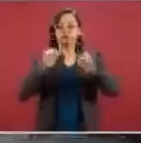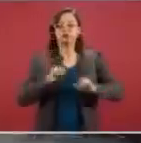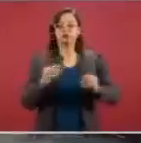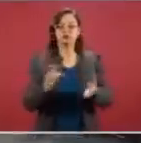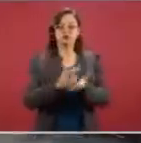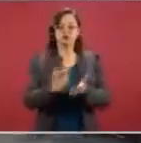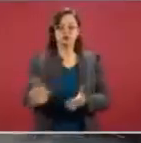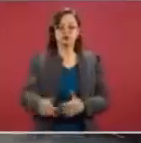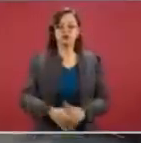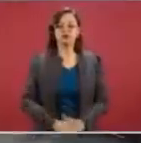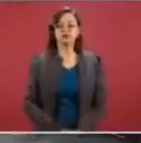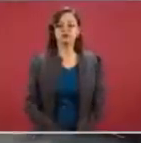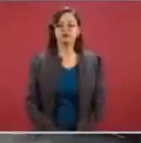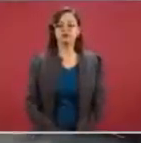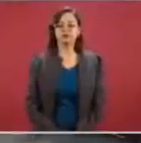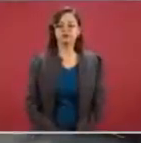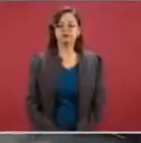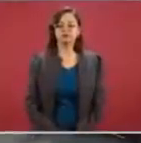presidente.